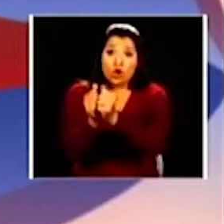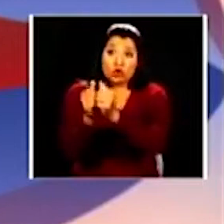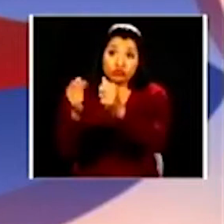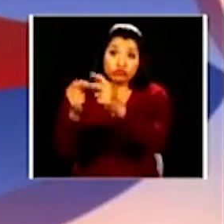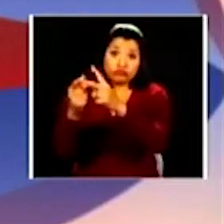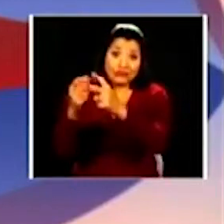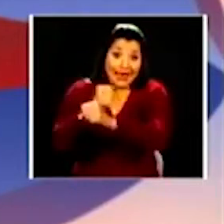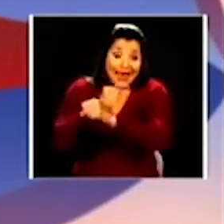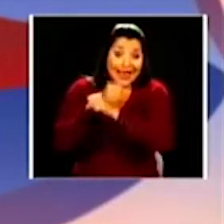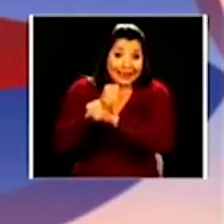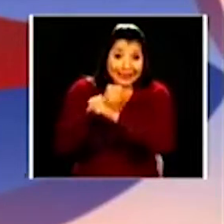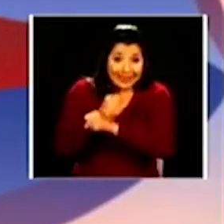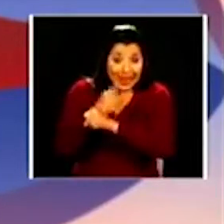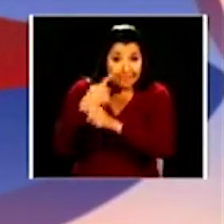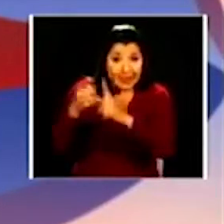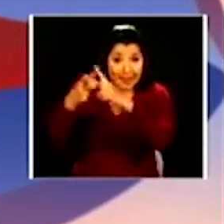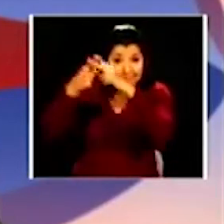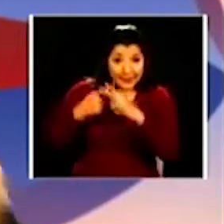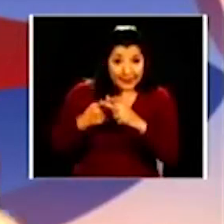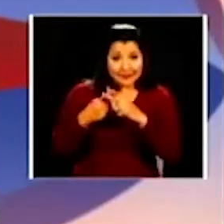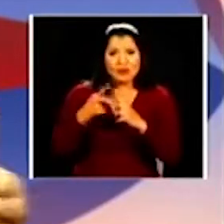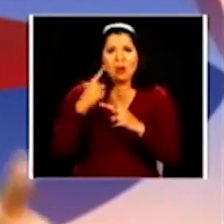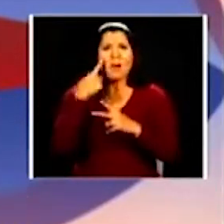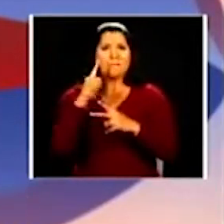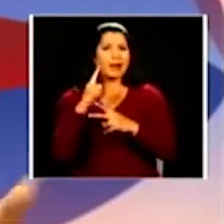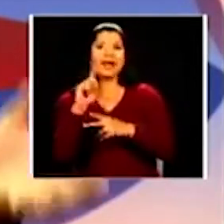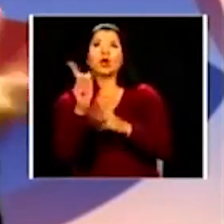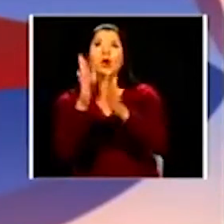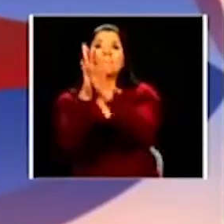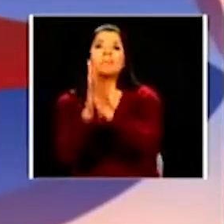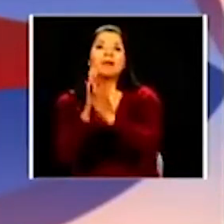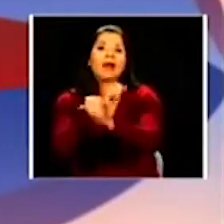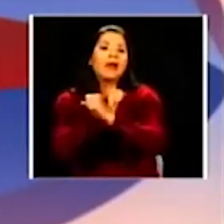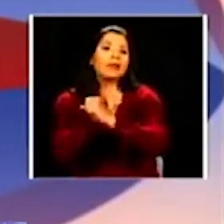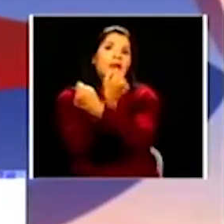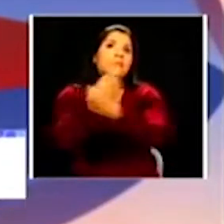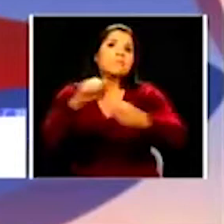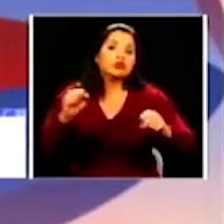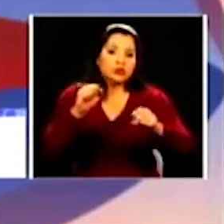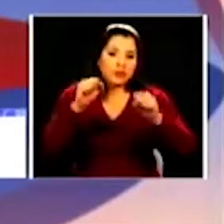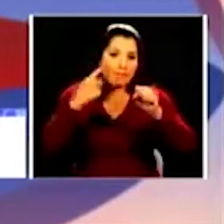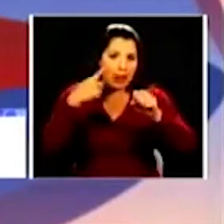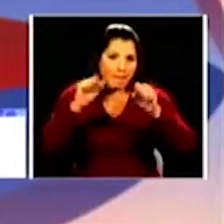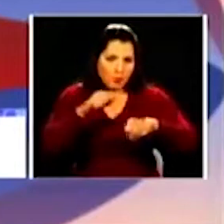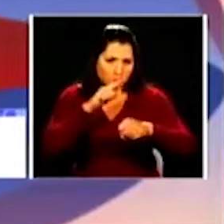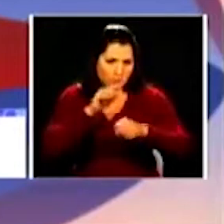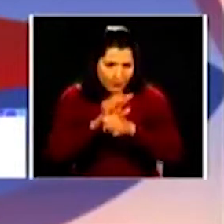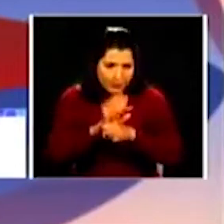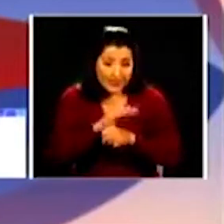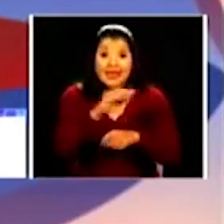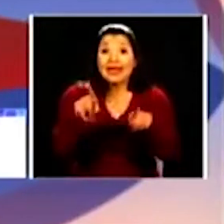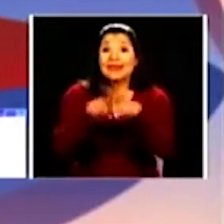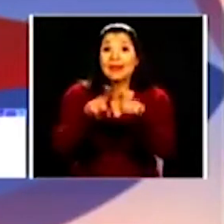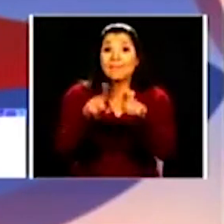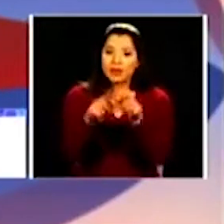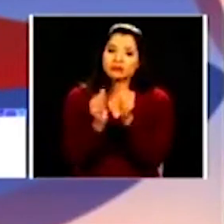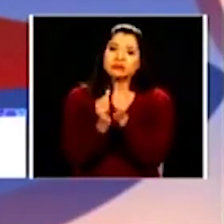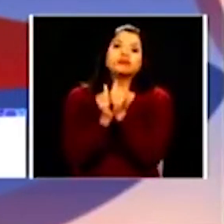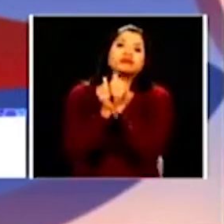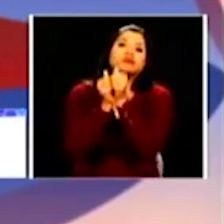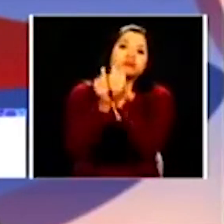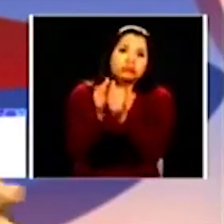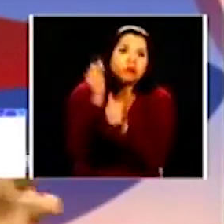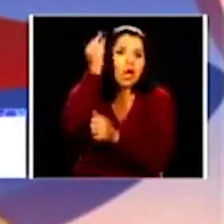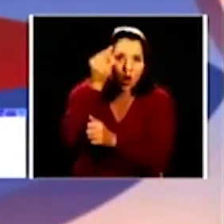que Banca para el Desarrollo no pida garantías imposibles de cumplir y también el acompañamiento de las autoridades de gobierno para que se den